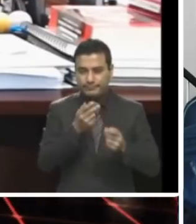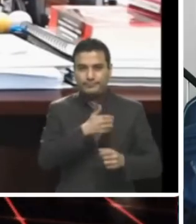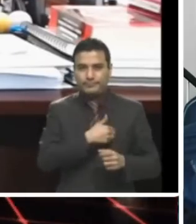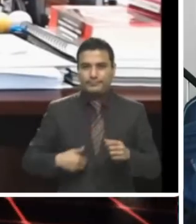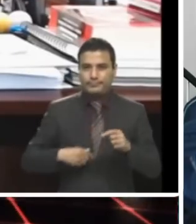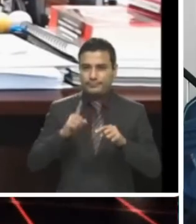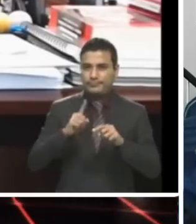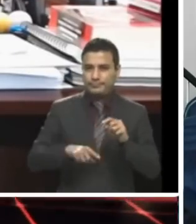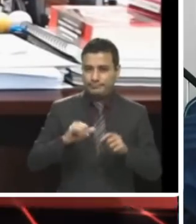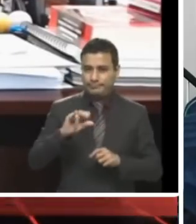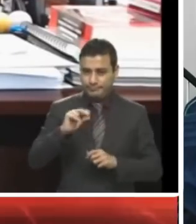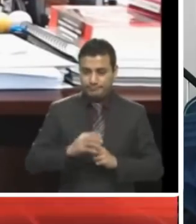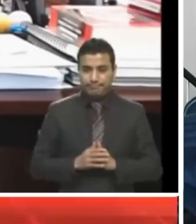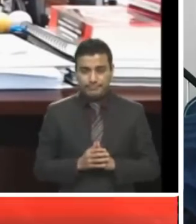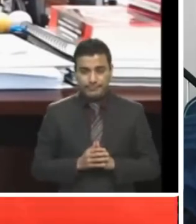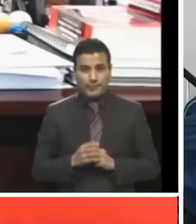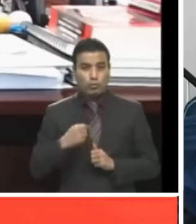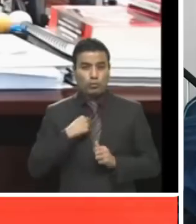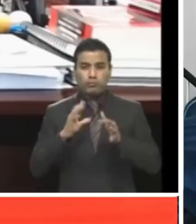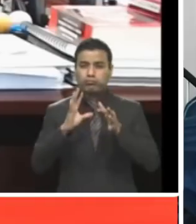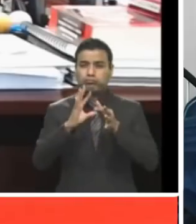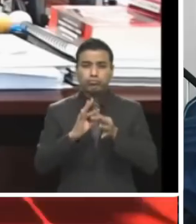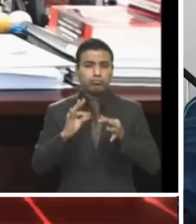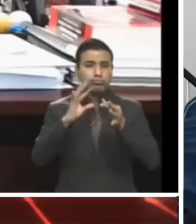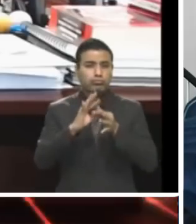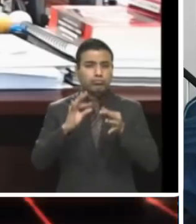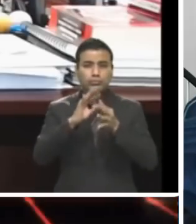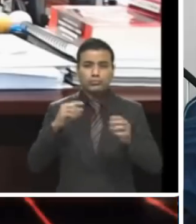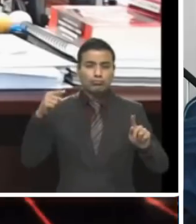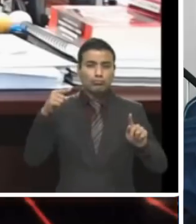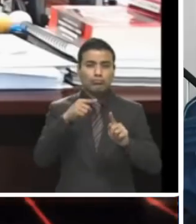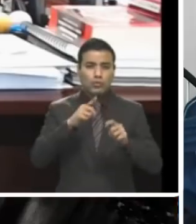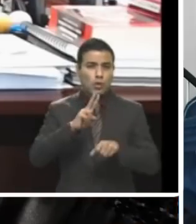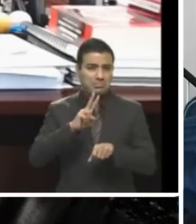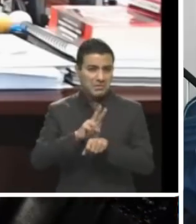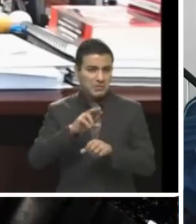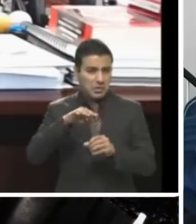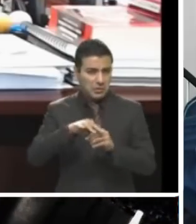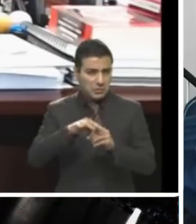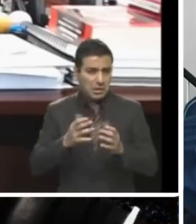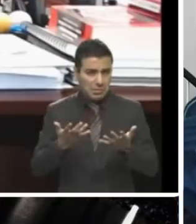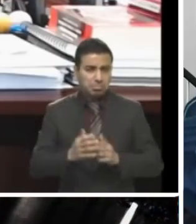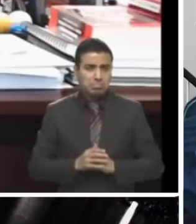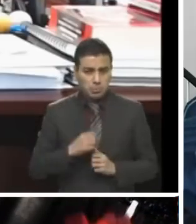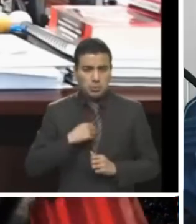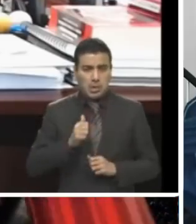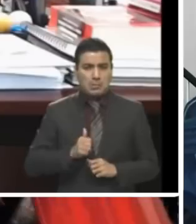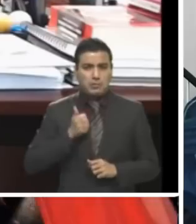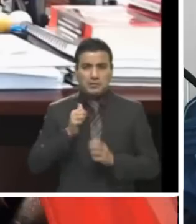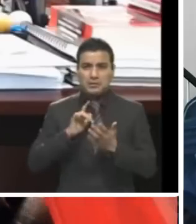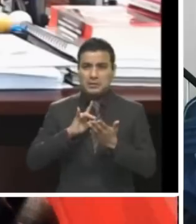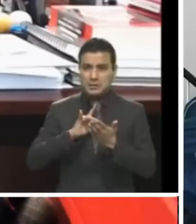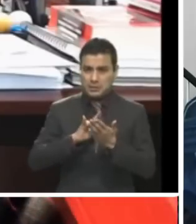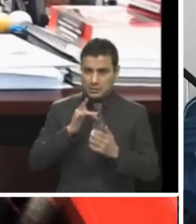toda mi intervención estuvo centrada en la observación electoral y aproveché para agradecer la cortesía